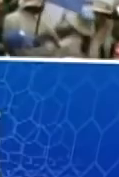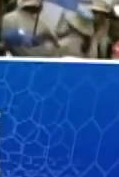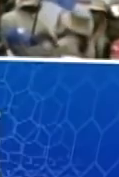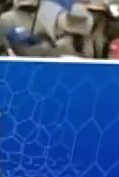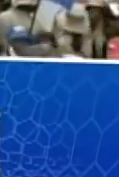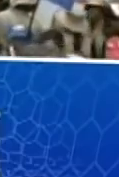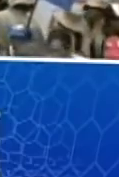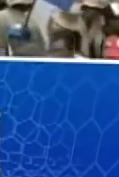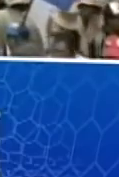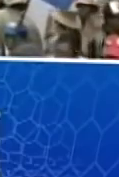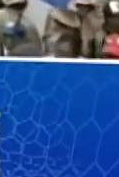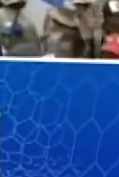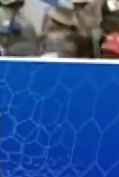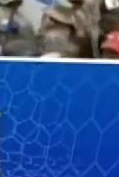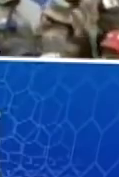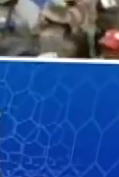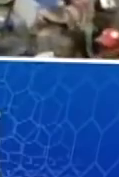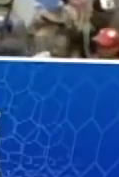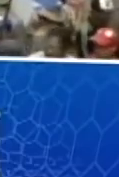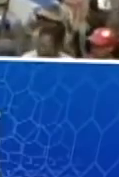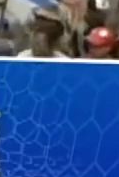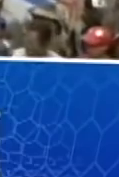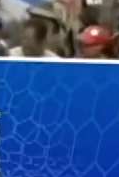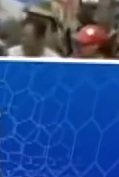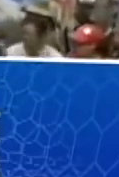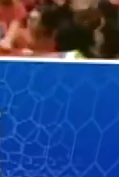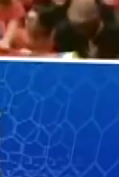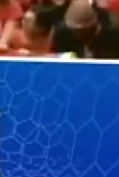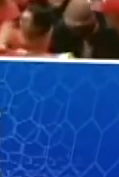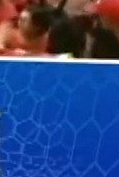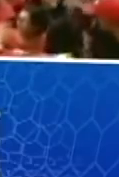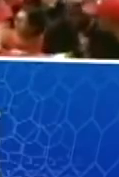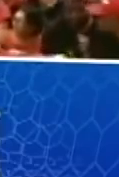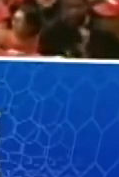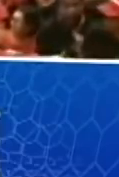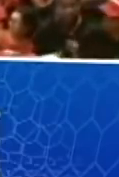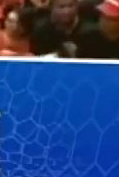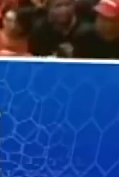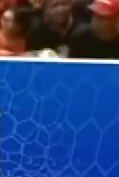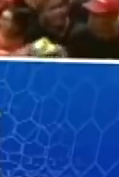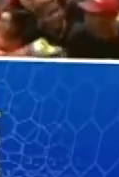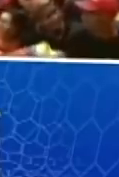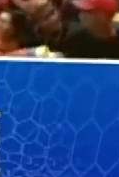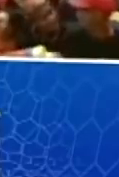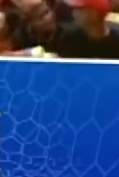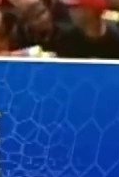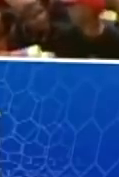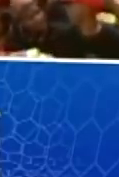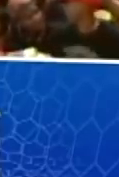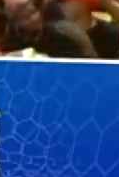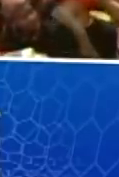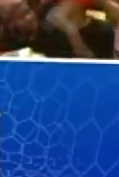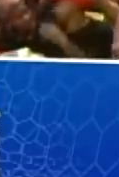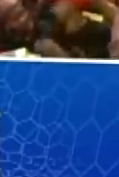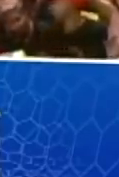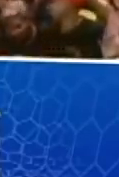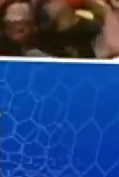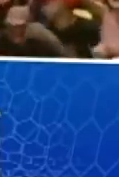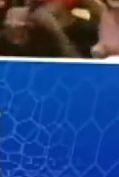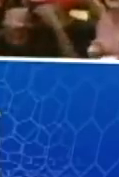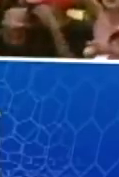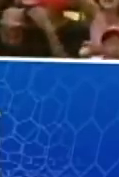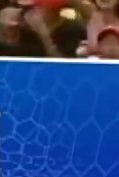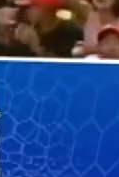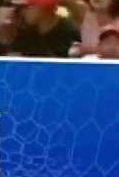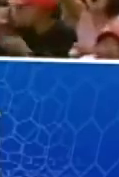yo llamé a Diosdado como a la 1 de la tarde. Él venía caminando y se paró, conversamos.